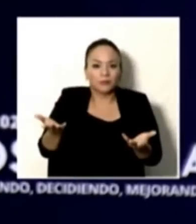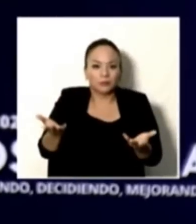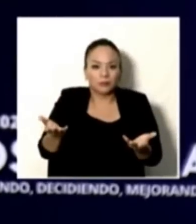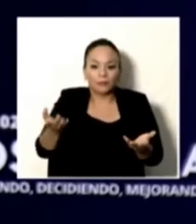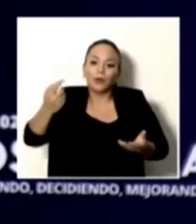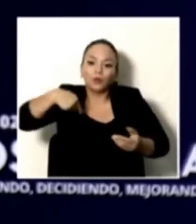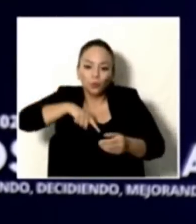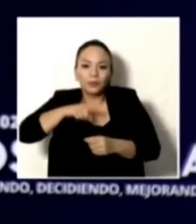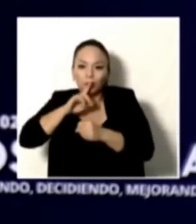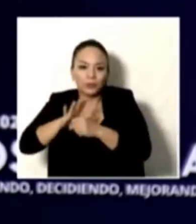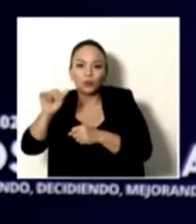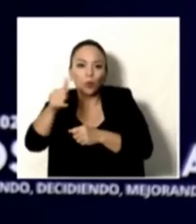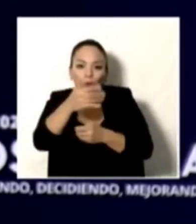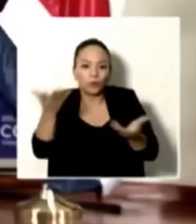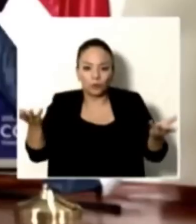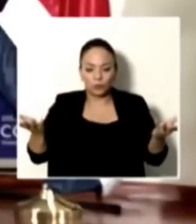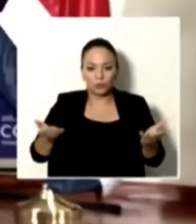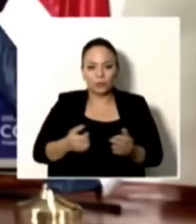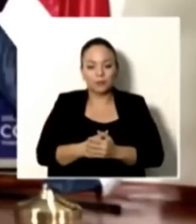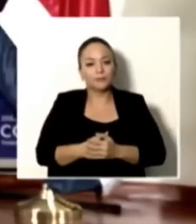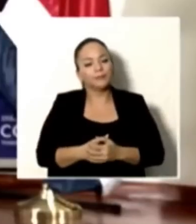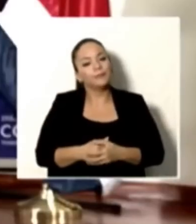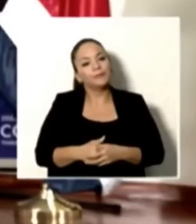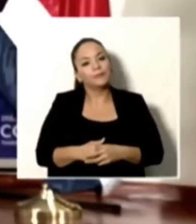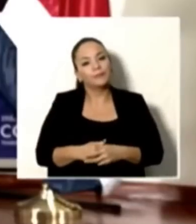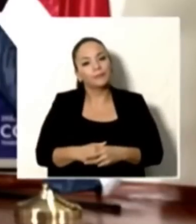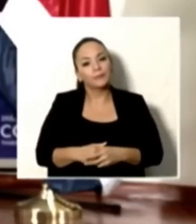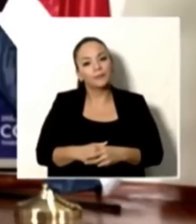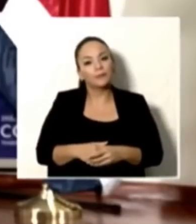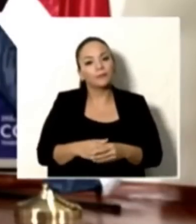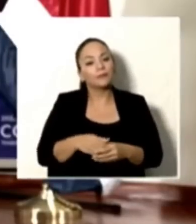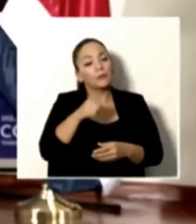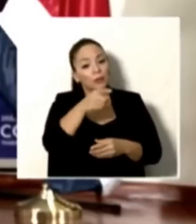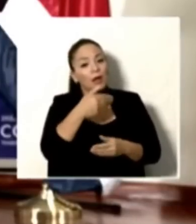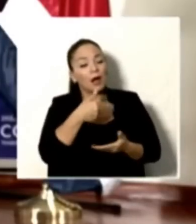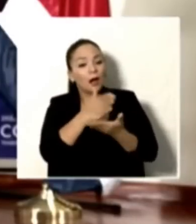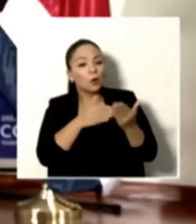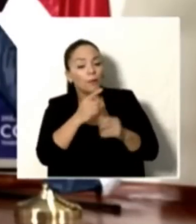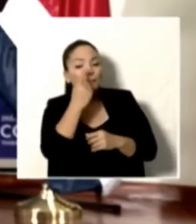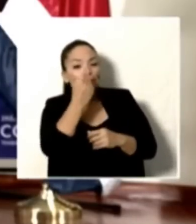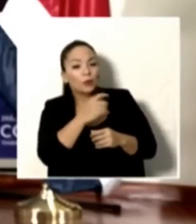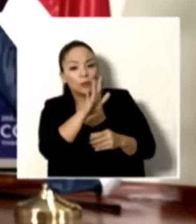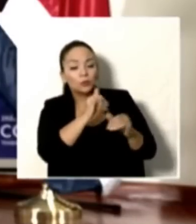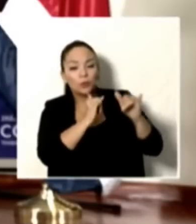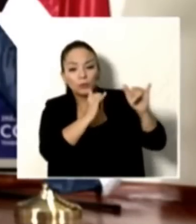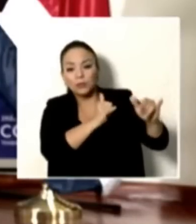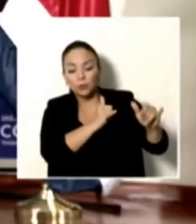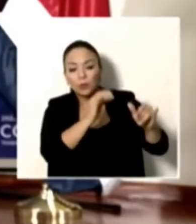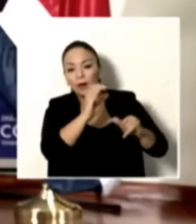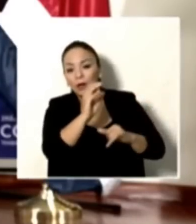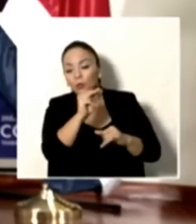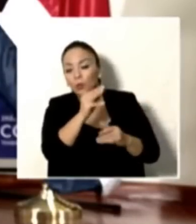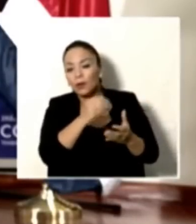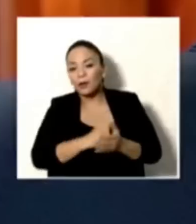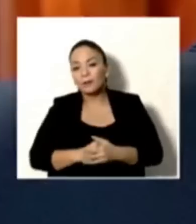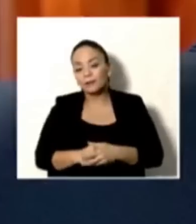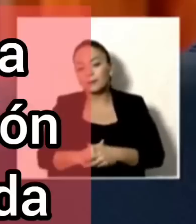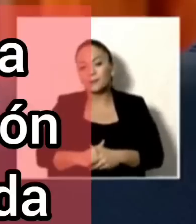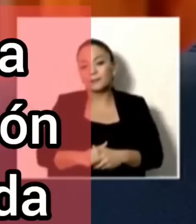otros. Bueno, ¿tiene alguna pregunta de seguimiento a su acusación, don Carlos